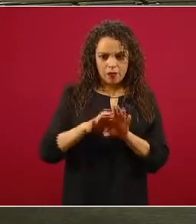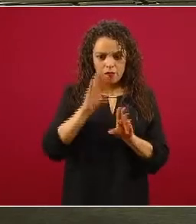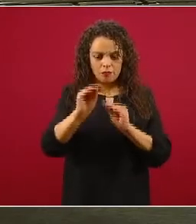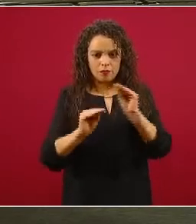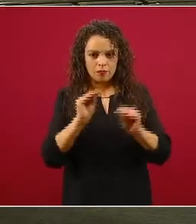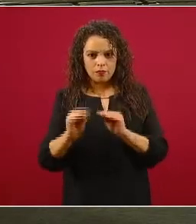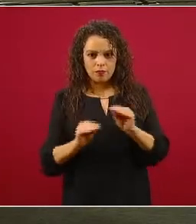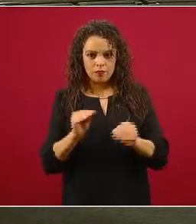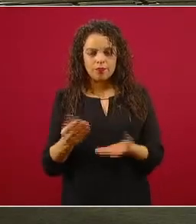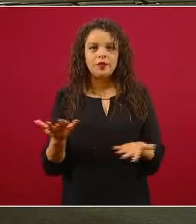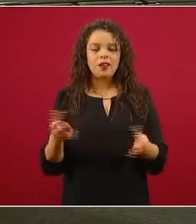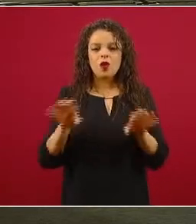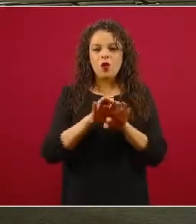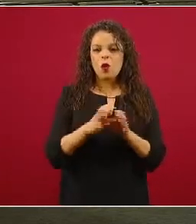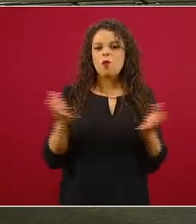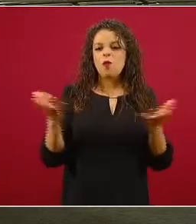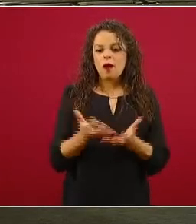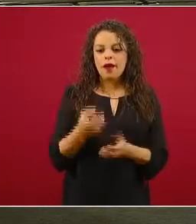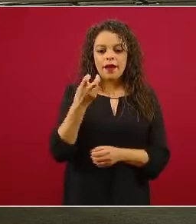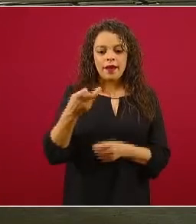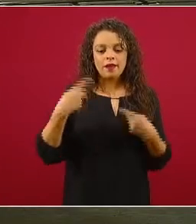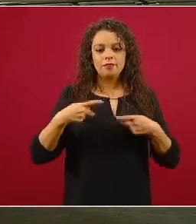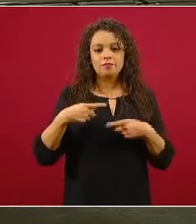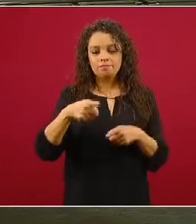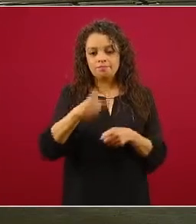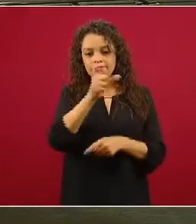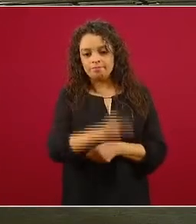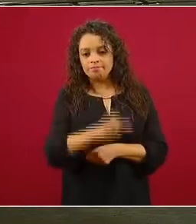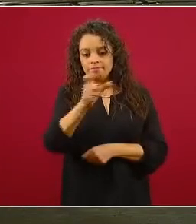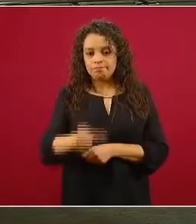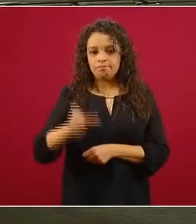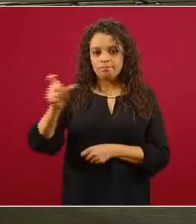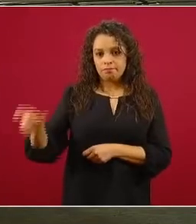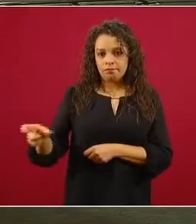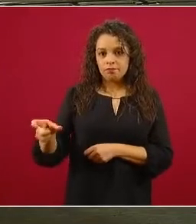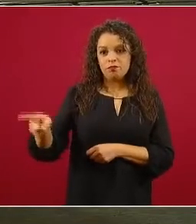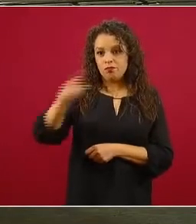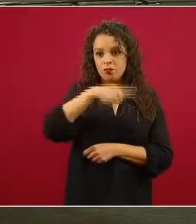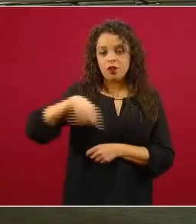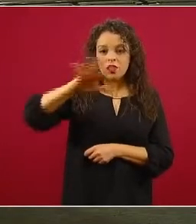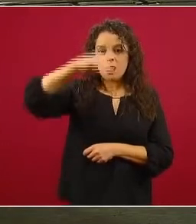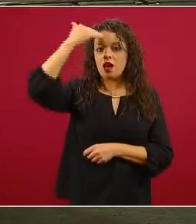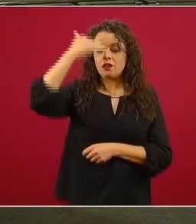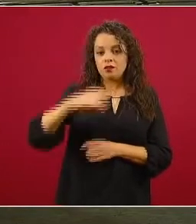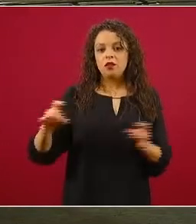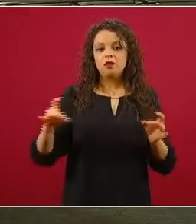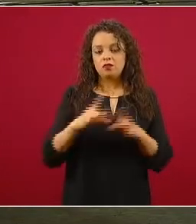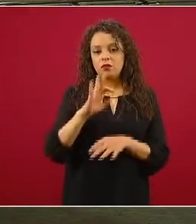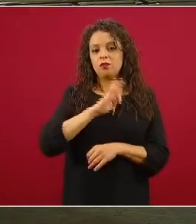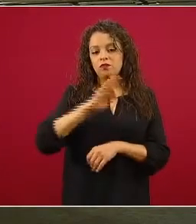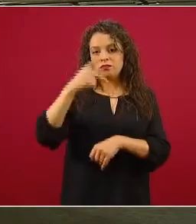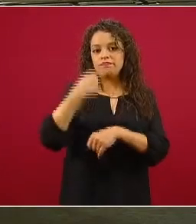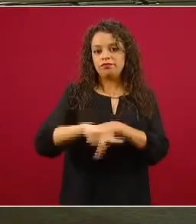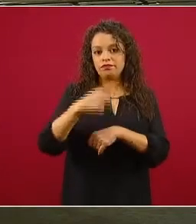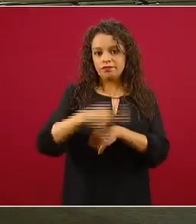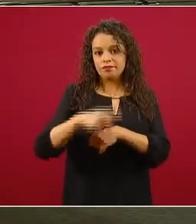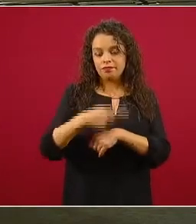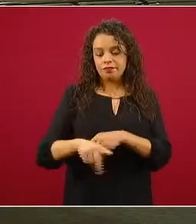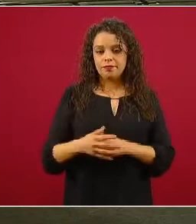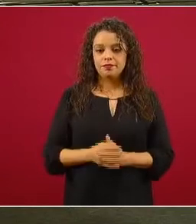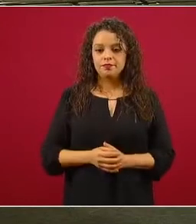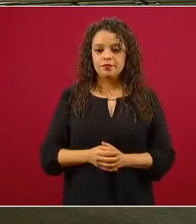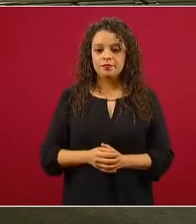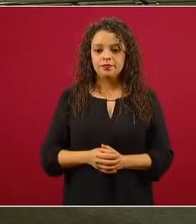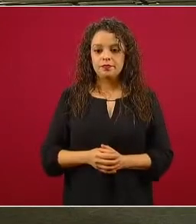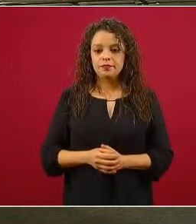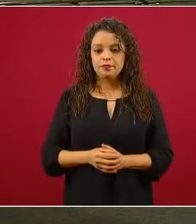pensamos qué podemos hacer con estos sujetos que sabemos que son de riesgo y que algunos de ellos vienen